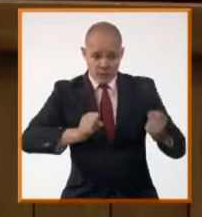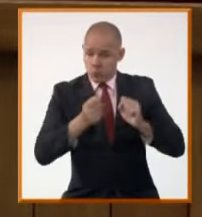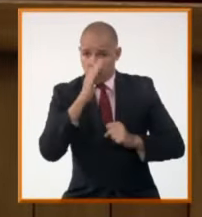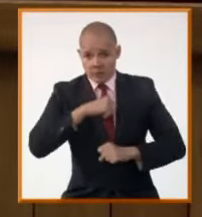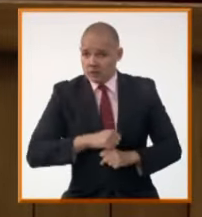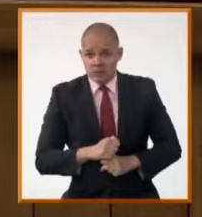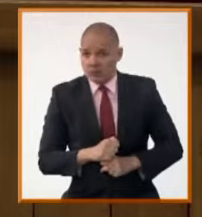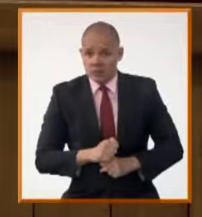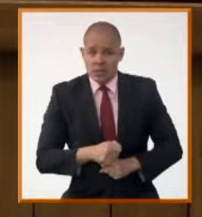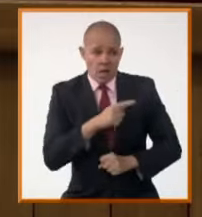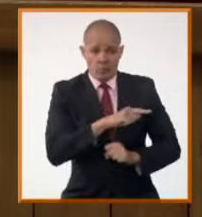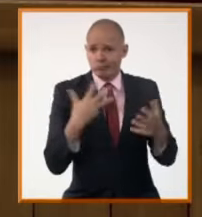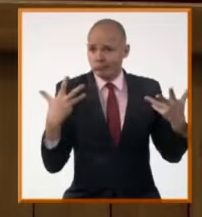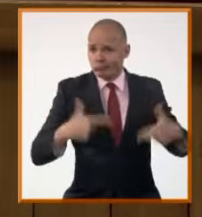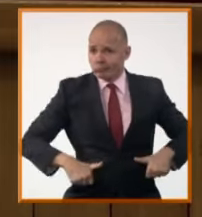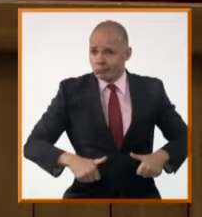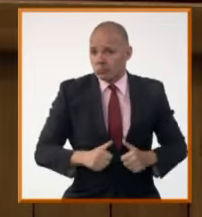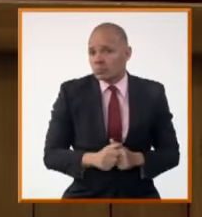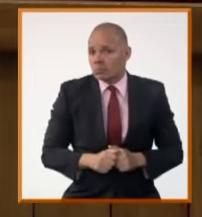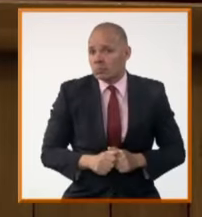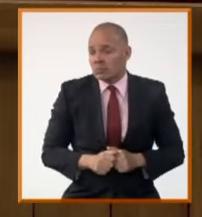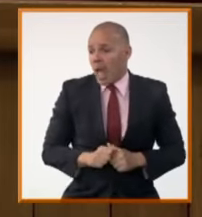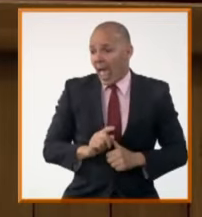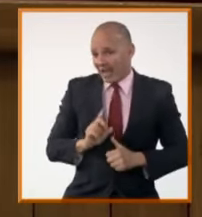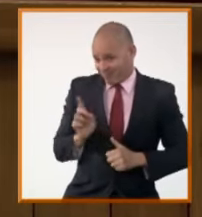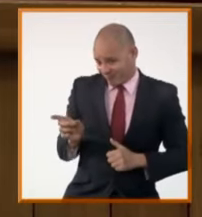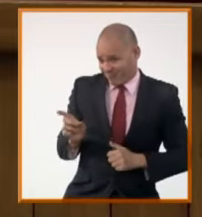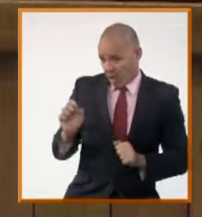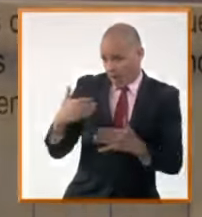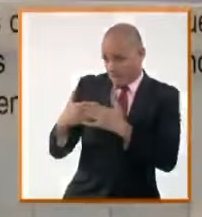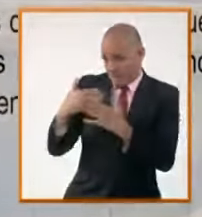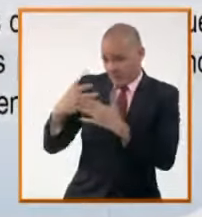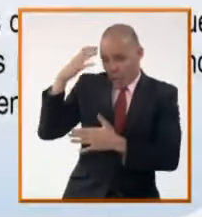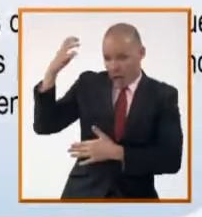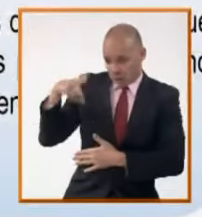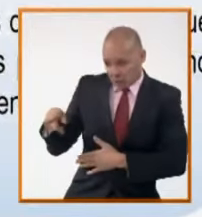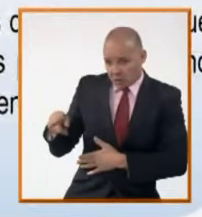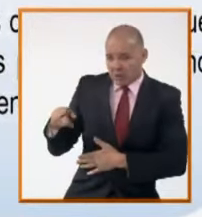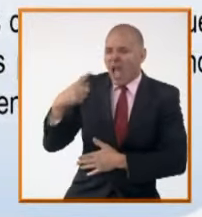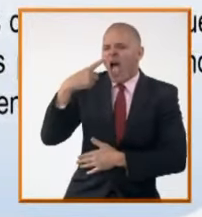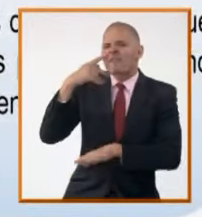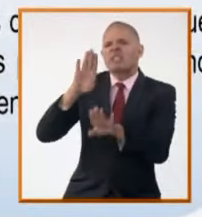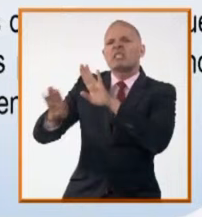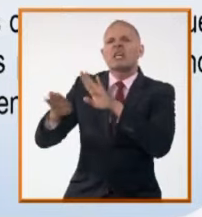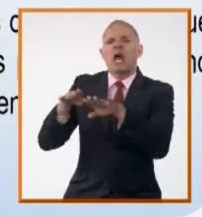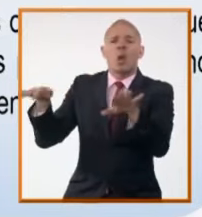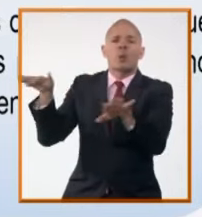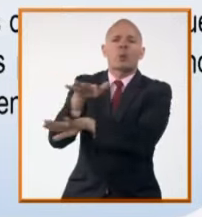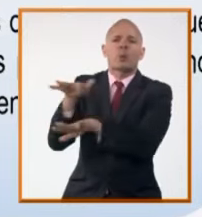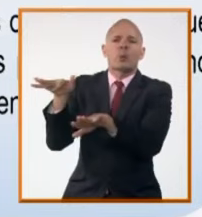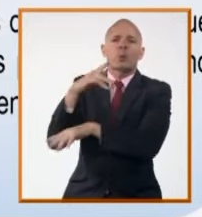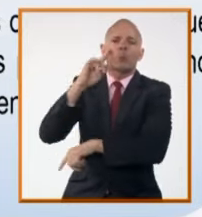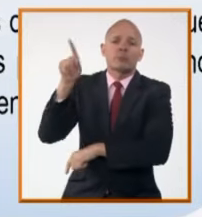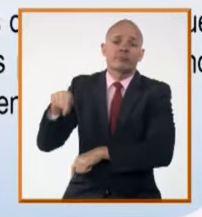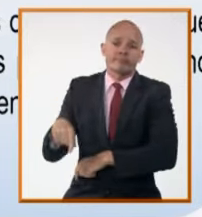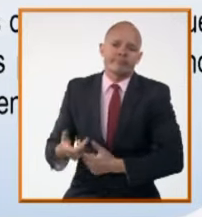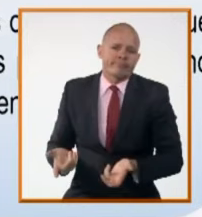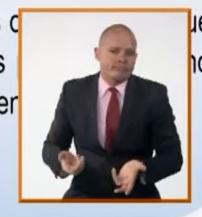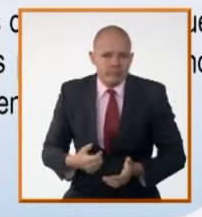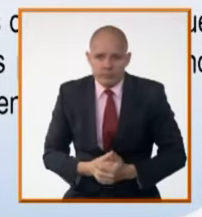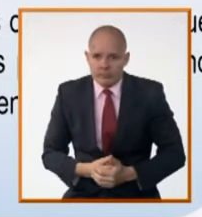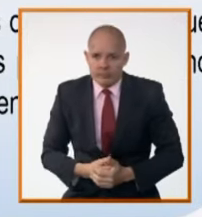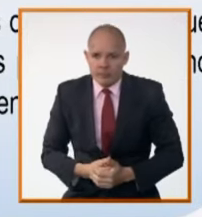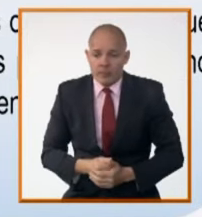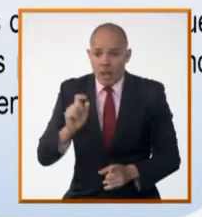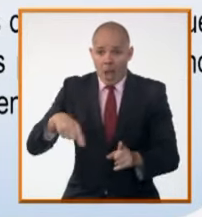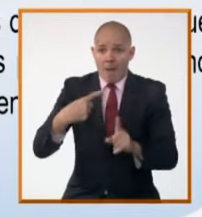oferta estatal, por otro lado, está afectada y la no estatal se consolida como la alternativa